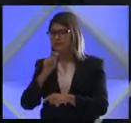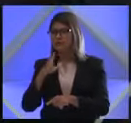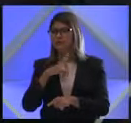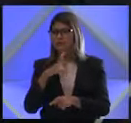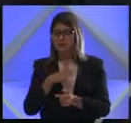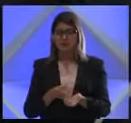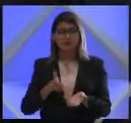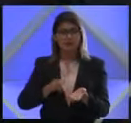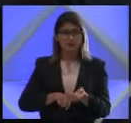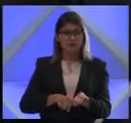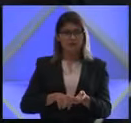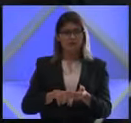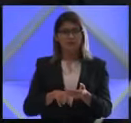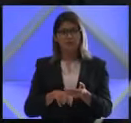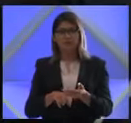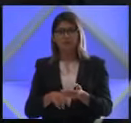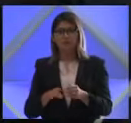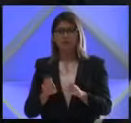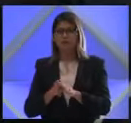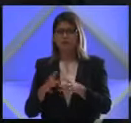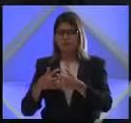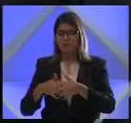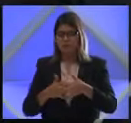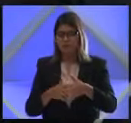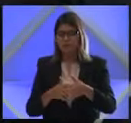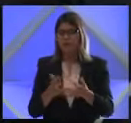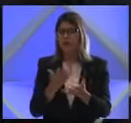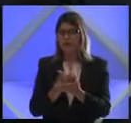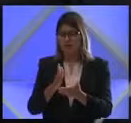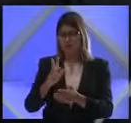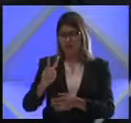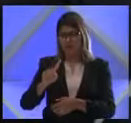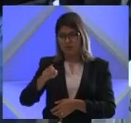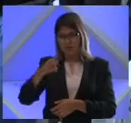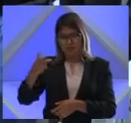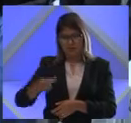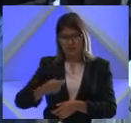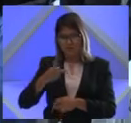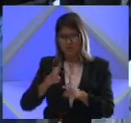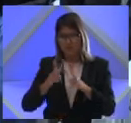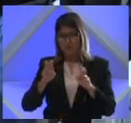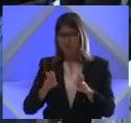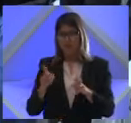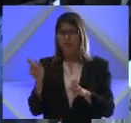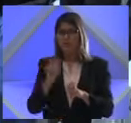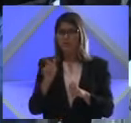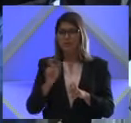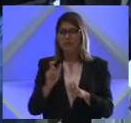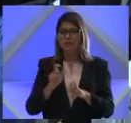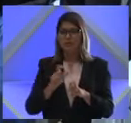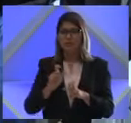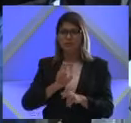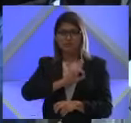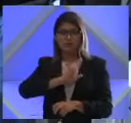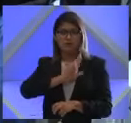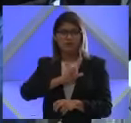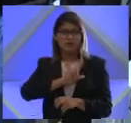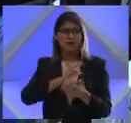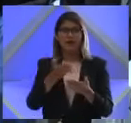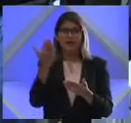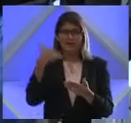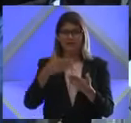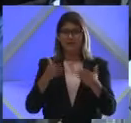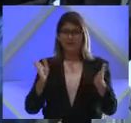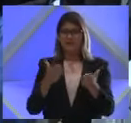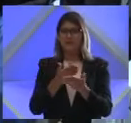bordo en lo que se refiere a pensar cuando se privatizaron los satélites mexicanos fueron desde los satélites